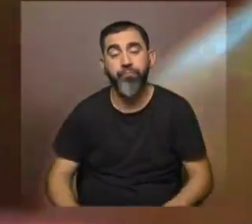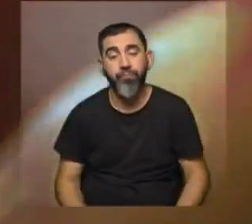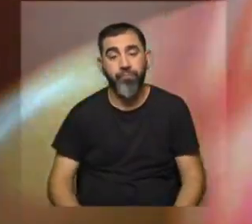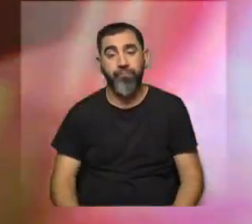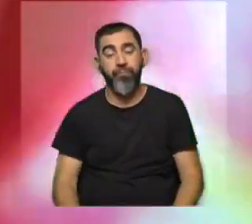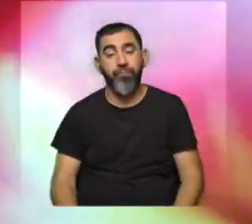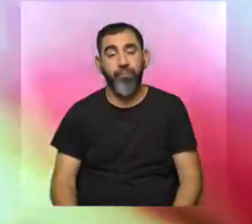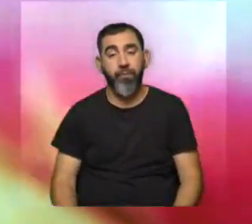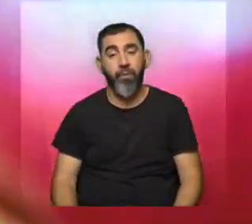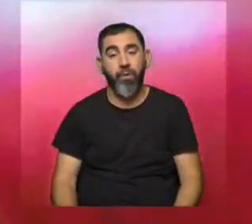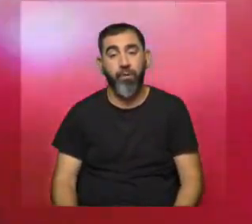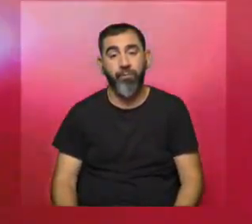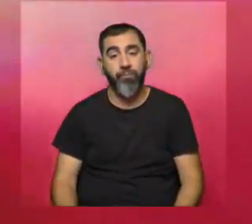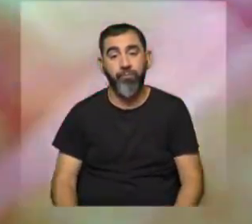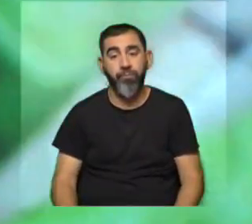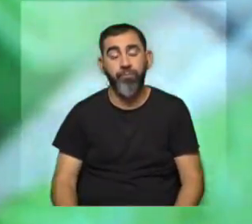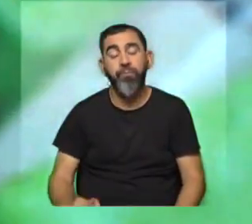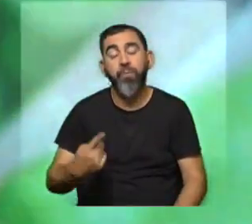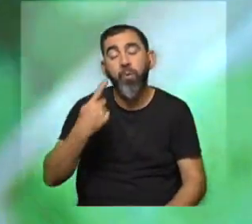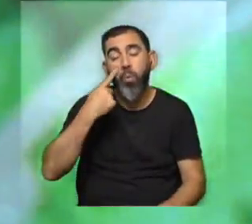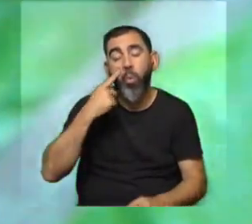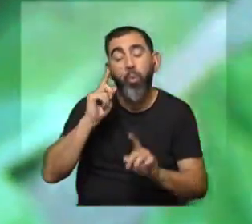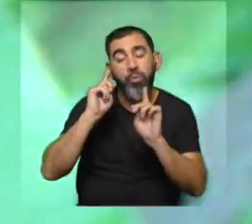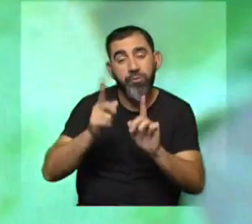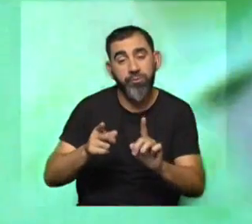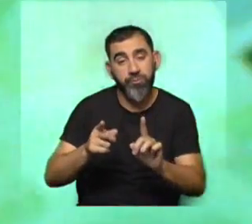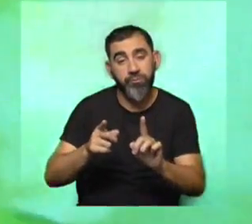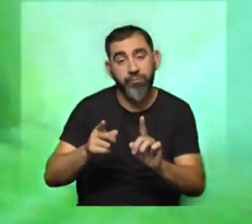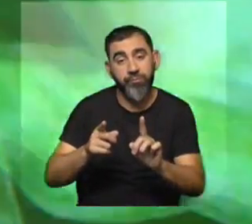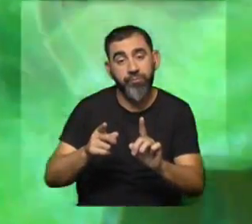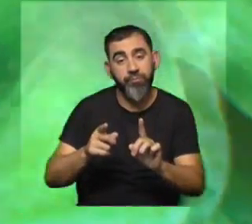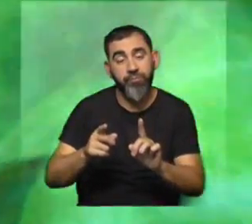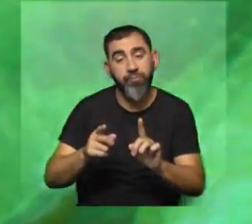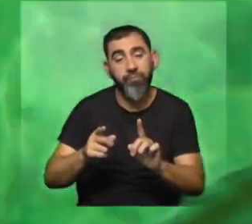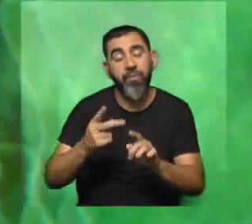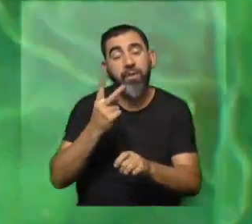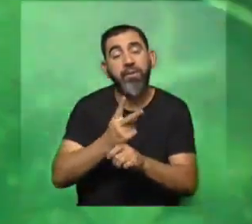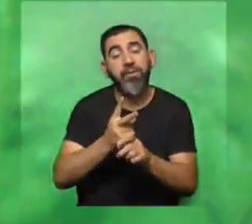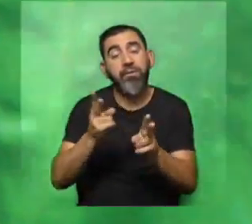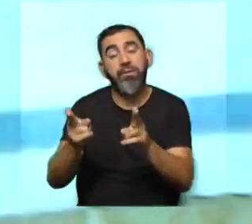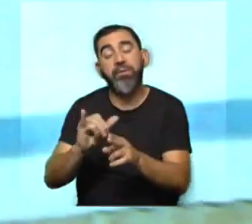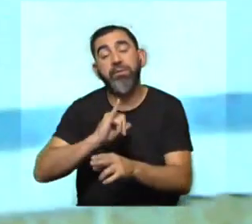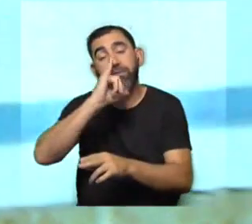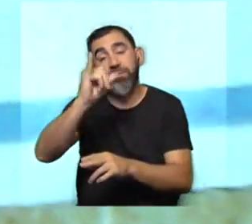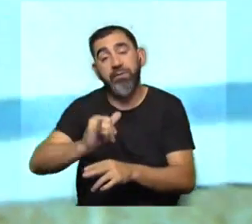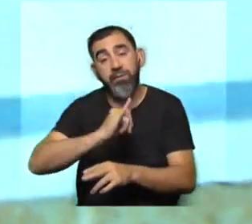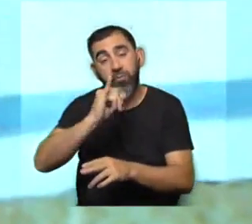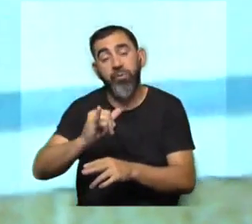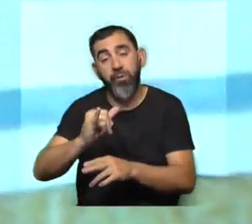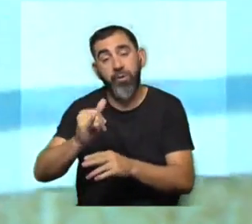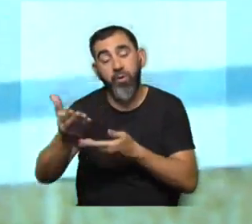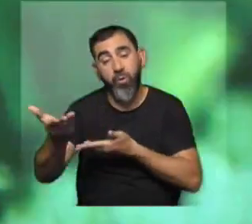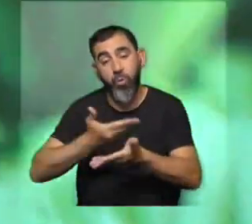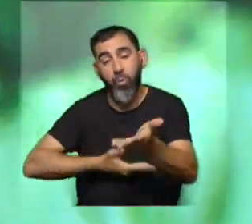a nuestro hogar. Y para conocer un poco más y adentrarnos en esto, vamos a la segunda parte de este informe que